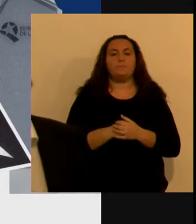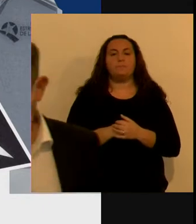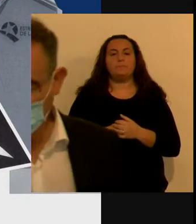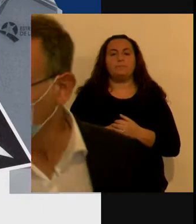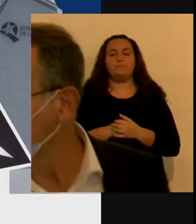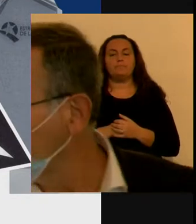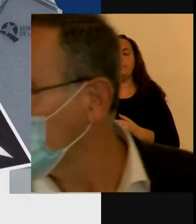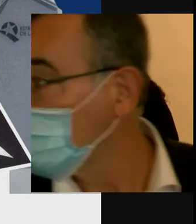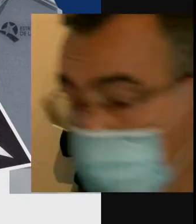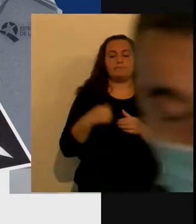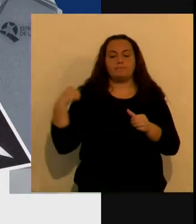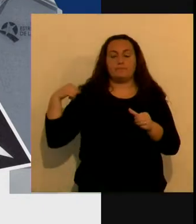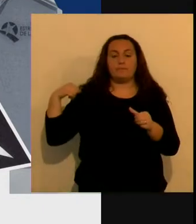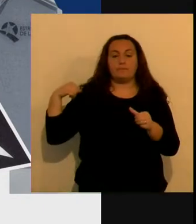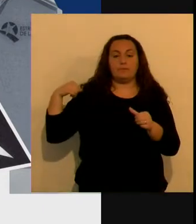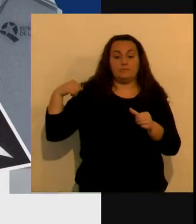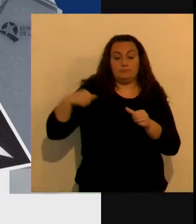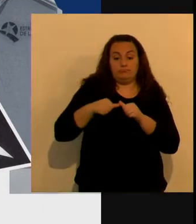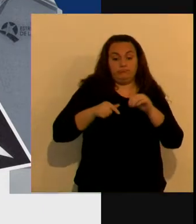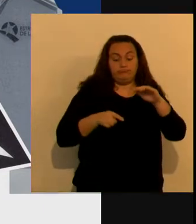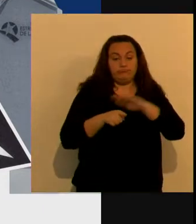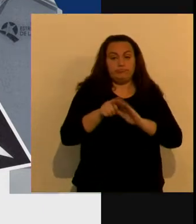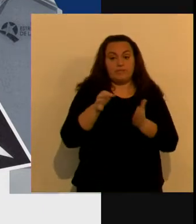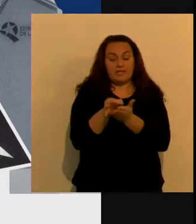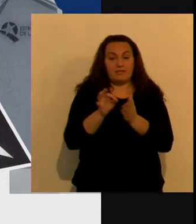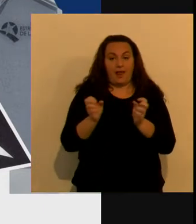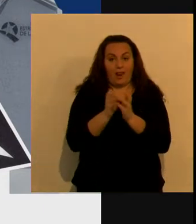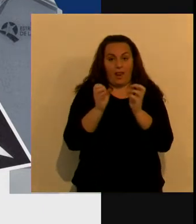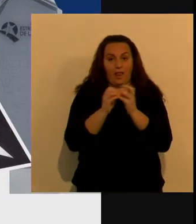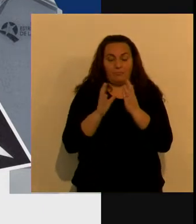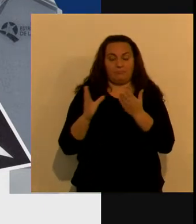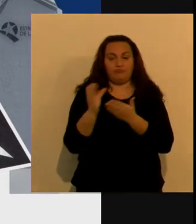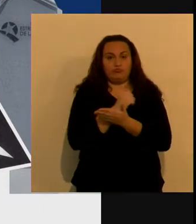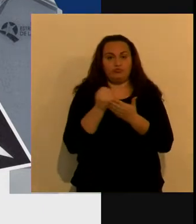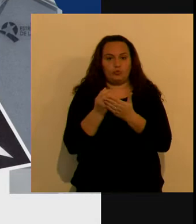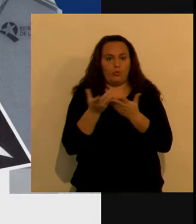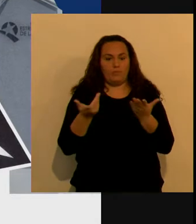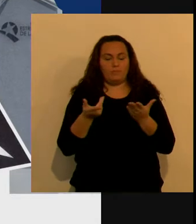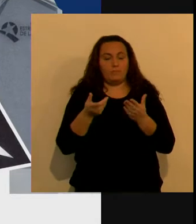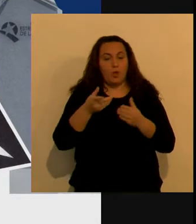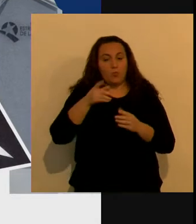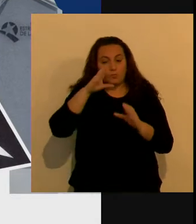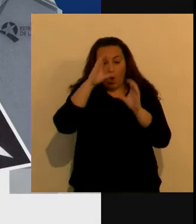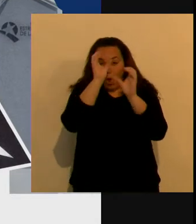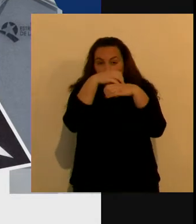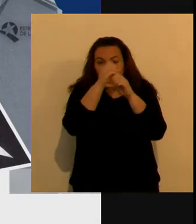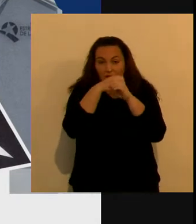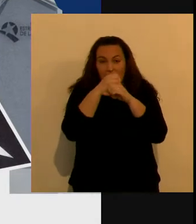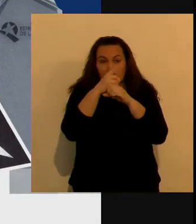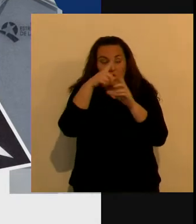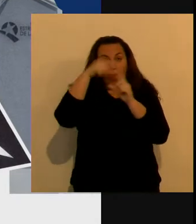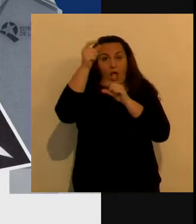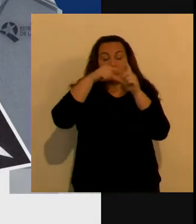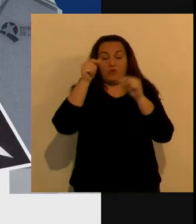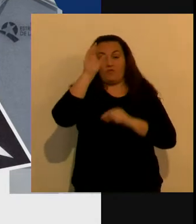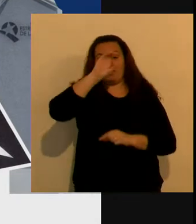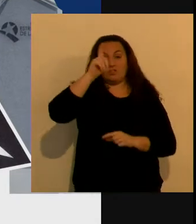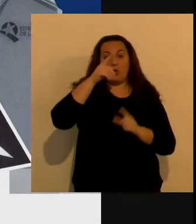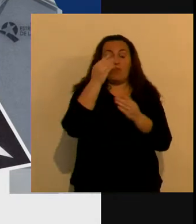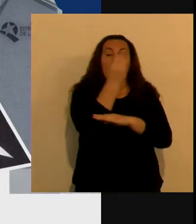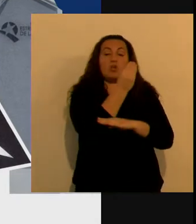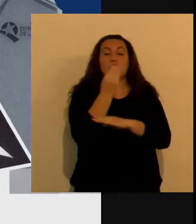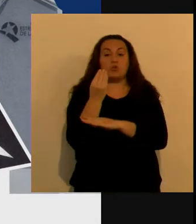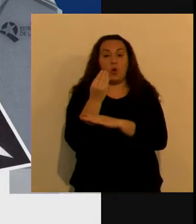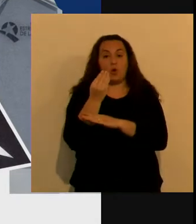desarrollando la isla de La Palma y toda su población con el Observatorio Astrofísico del Roque de los Muchachos y con